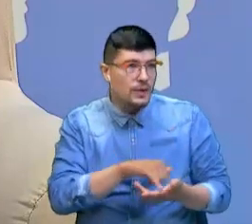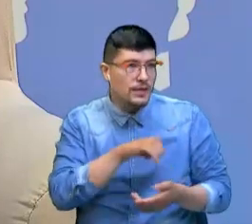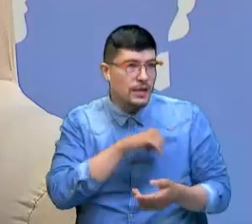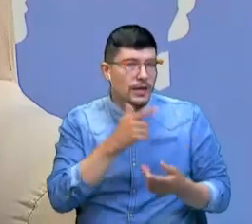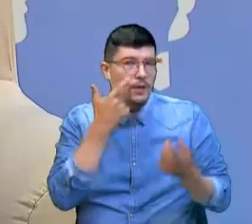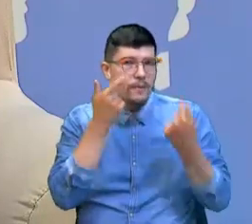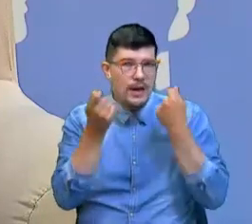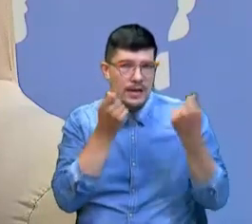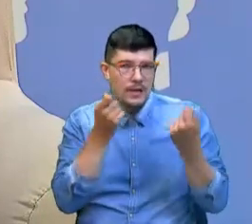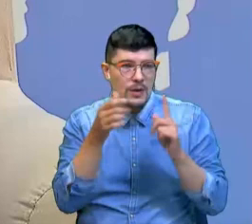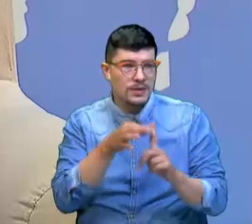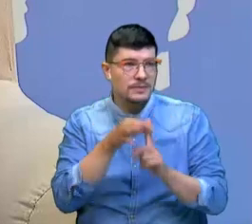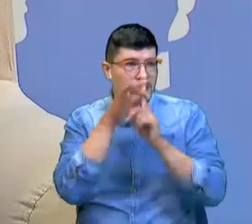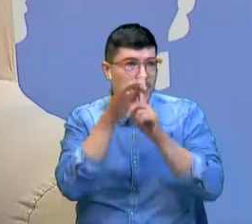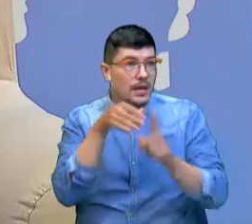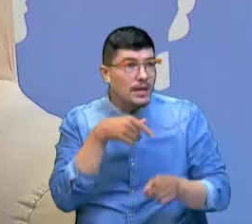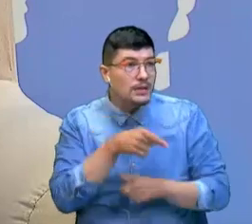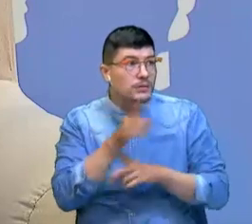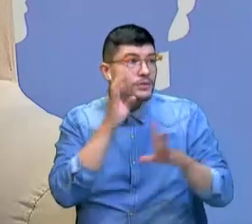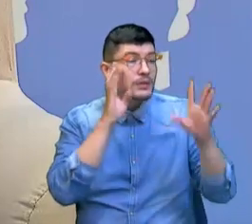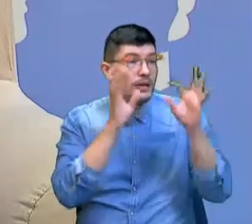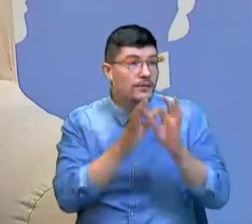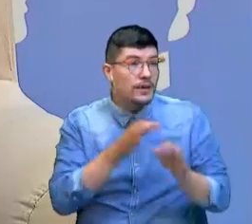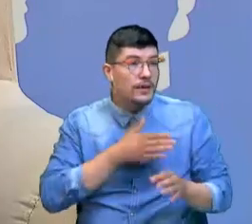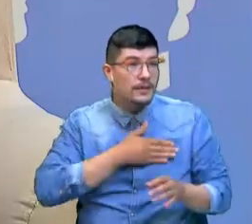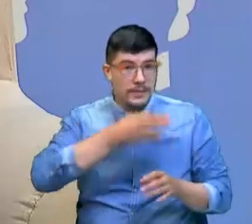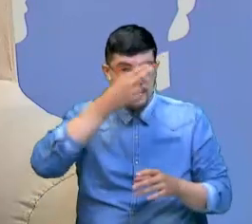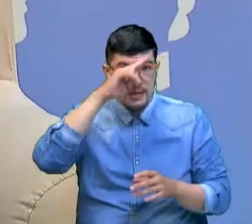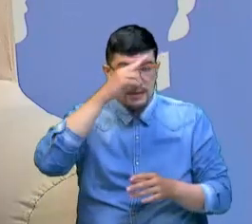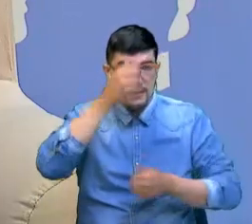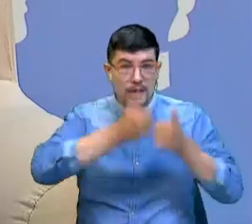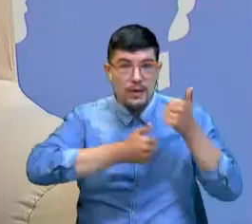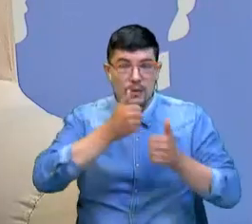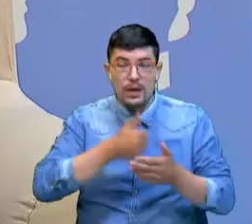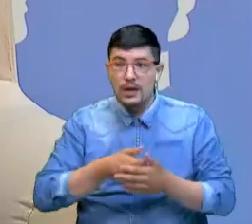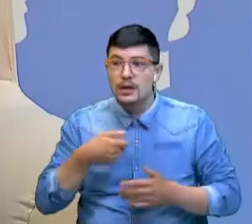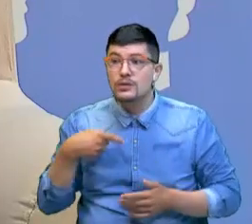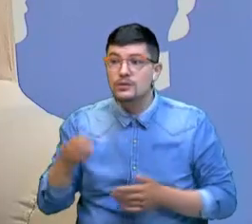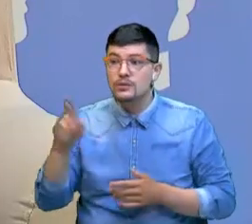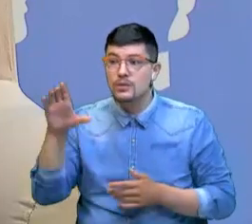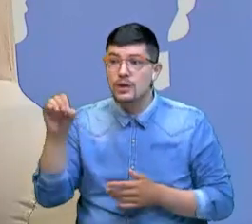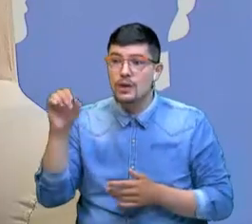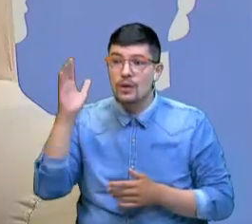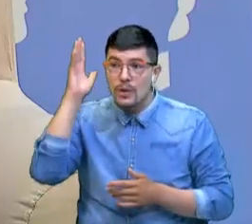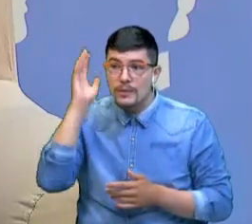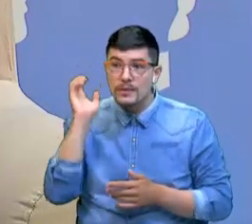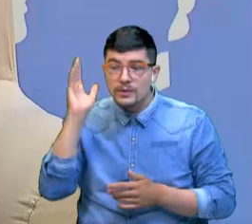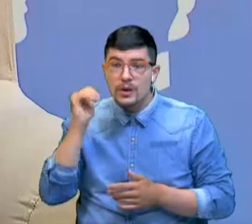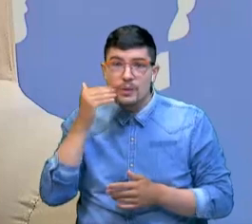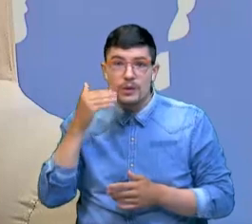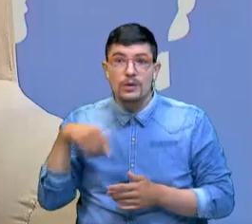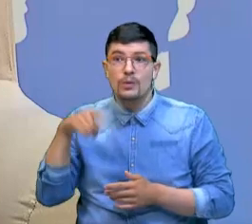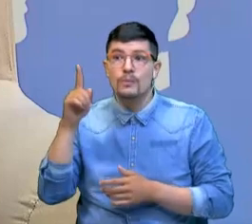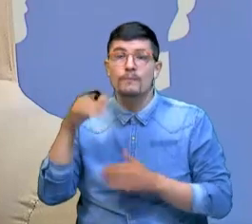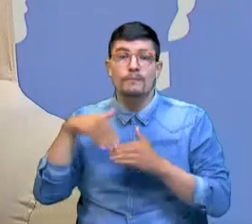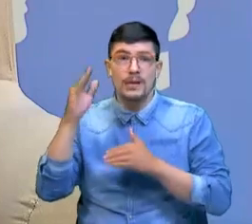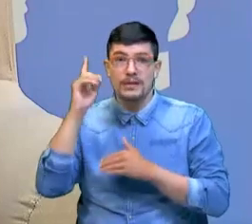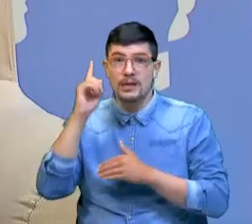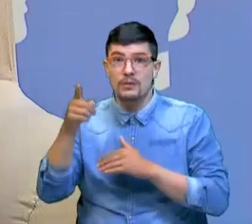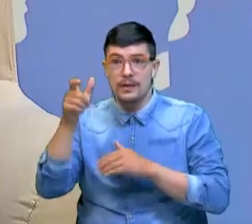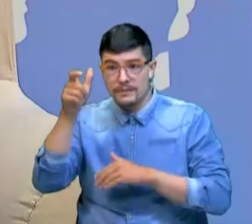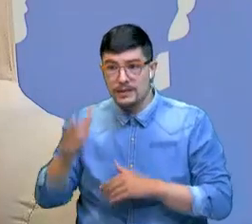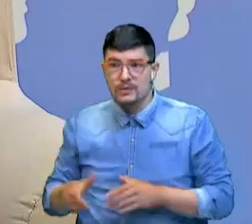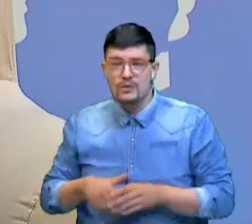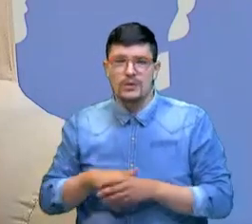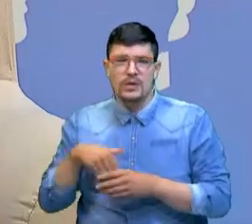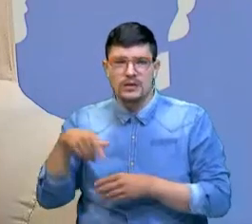tratamiento particular. ¿Y a qué apunta mi interpretación? Colpensiones, cuando se ha presentado más de una persona, compañeras o